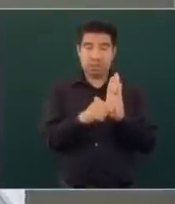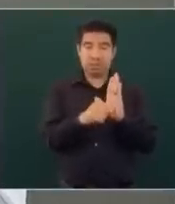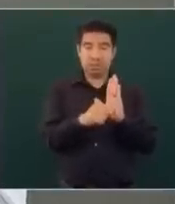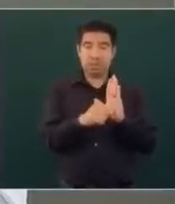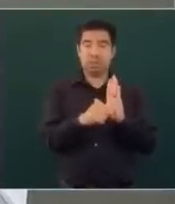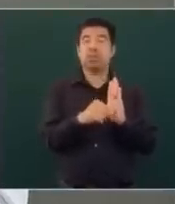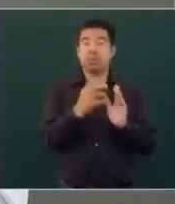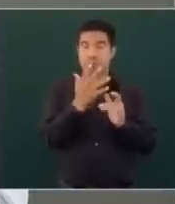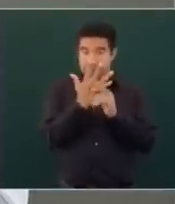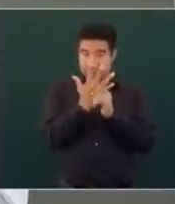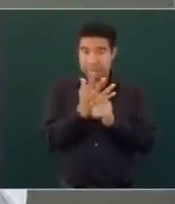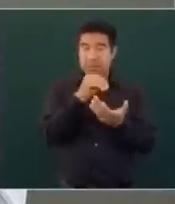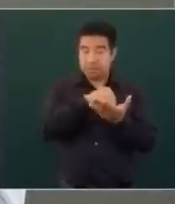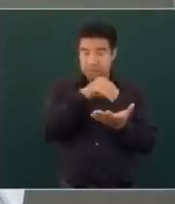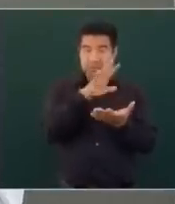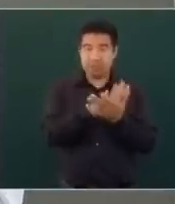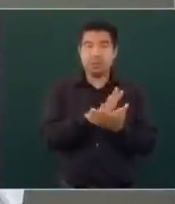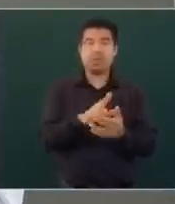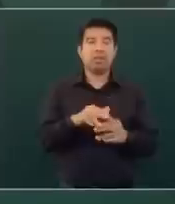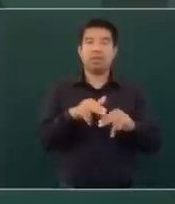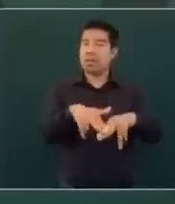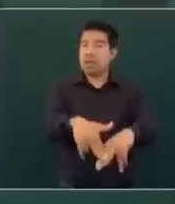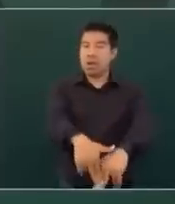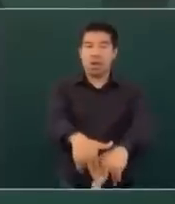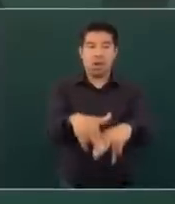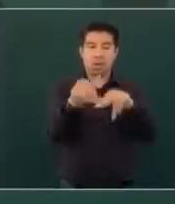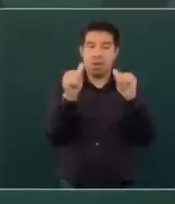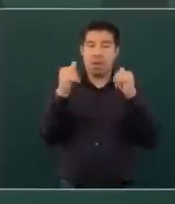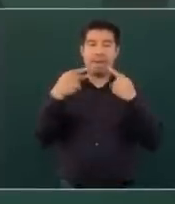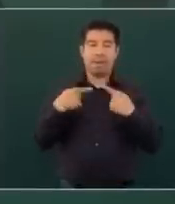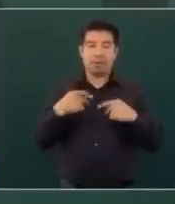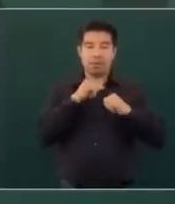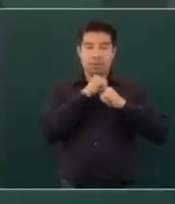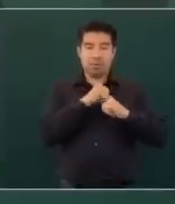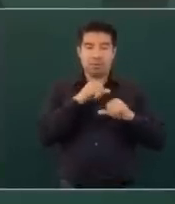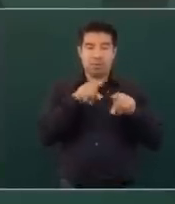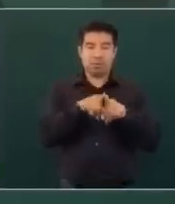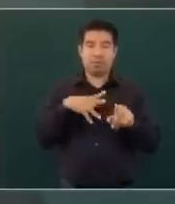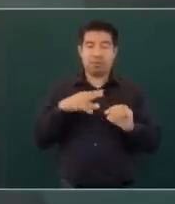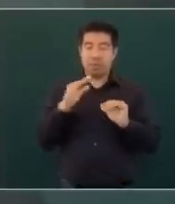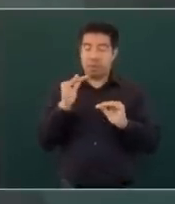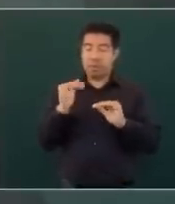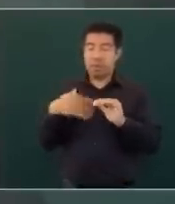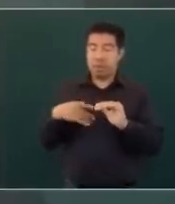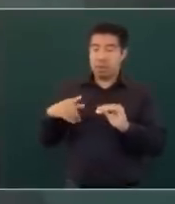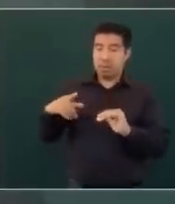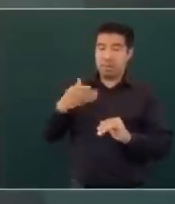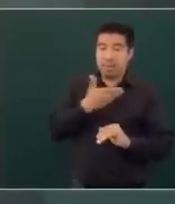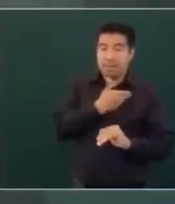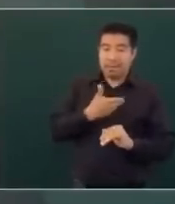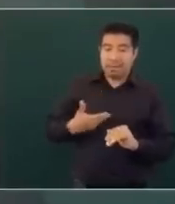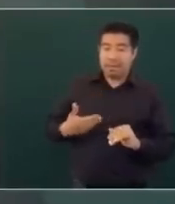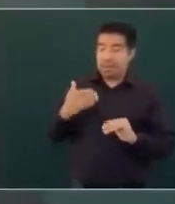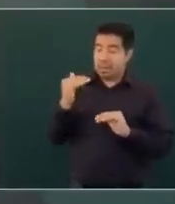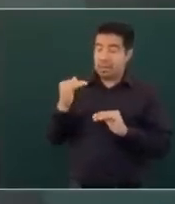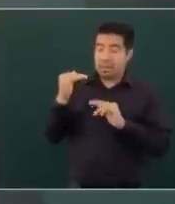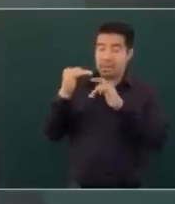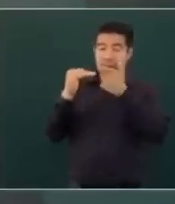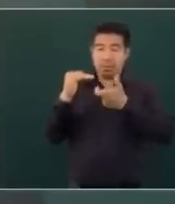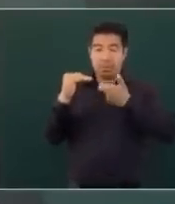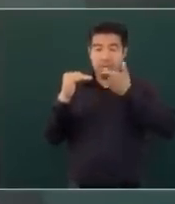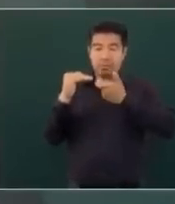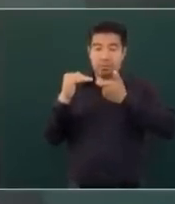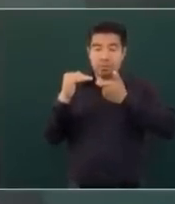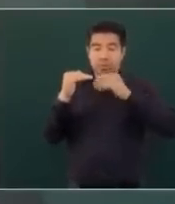que ningún servidor público puede ganar más que lo que